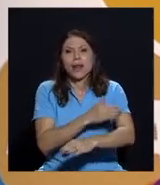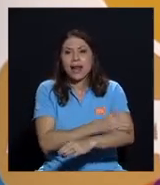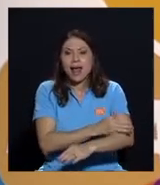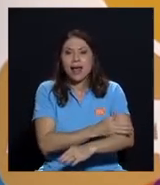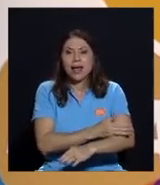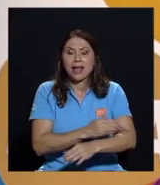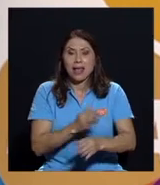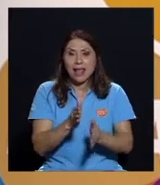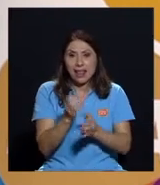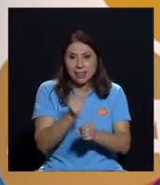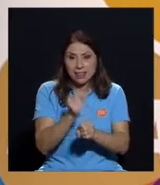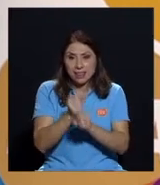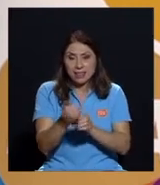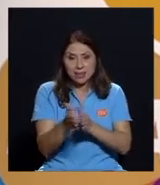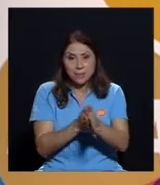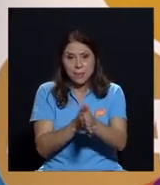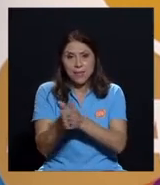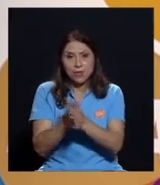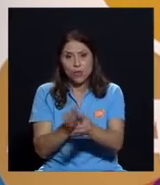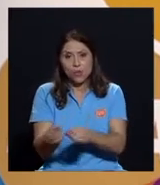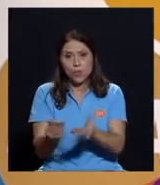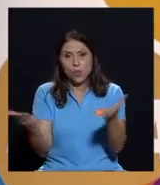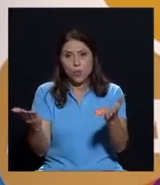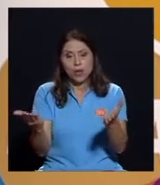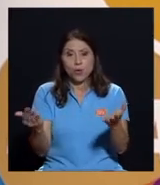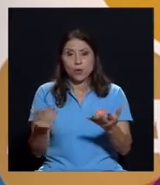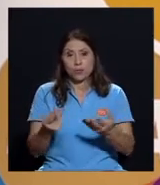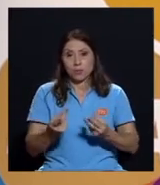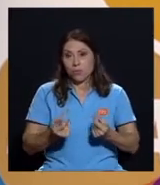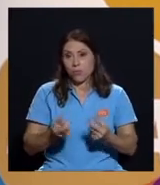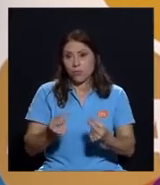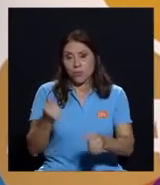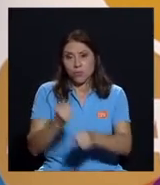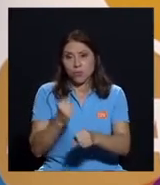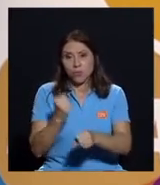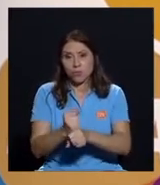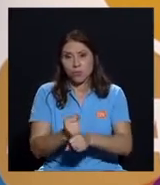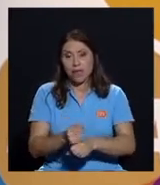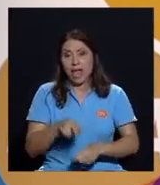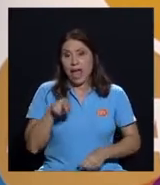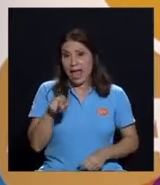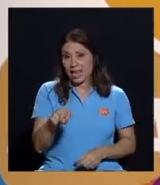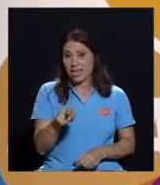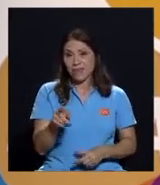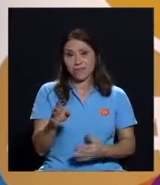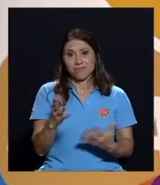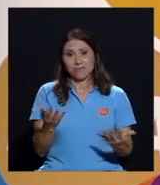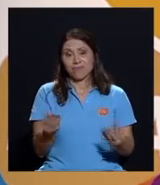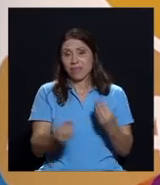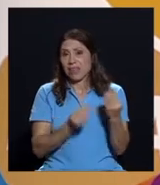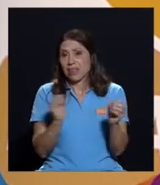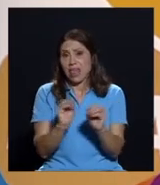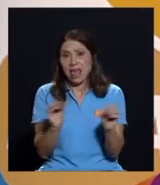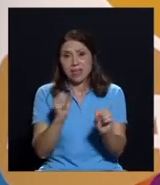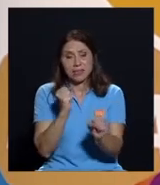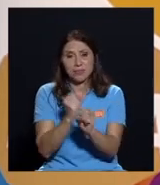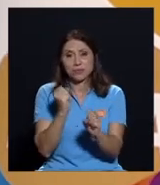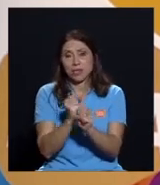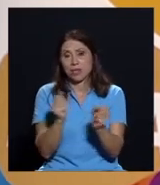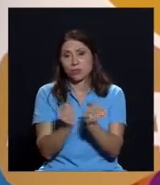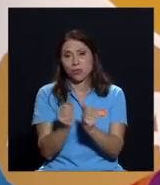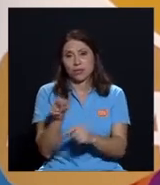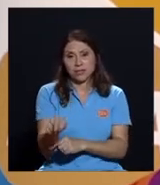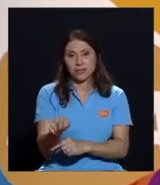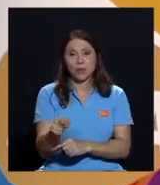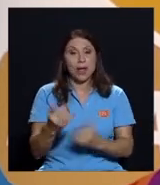desempeño de lo público y la eficiencia de lo público ahí no habríamos tocado nada de la eficiencia del público esta es la oportunidad